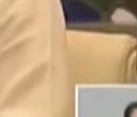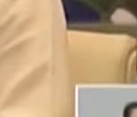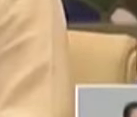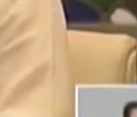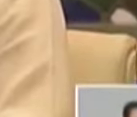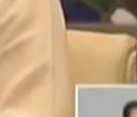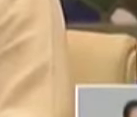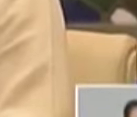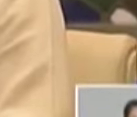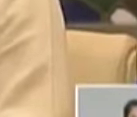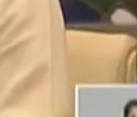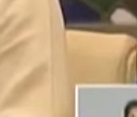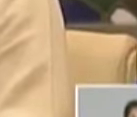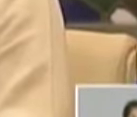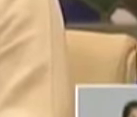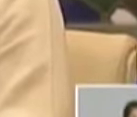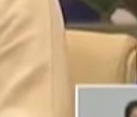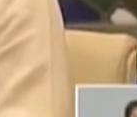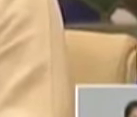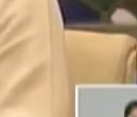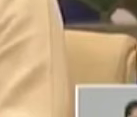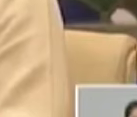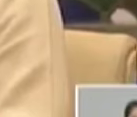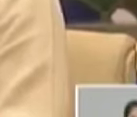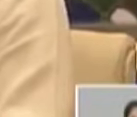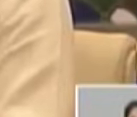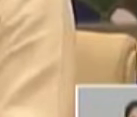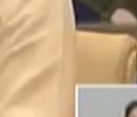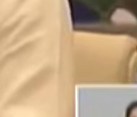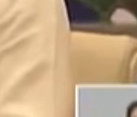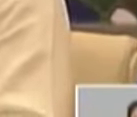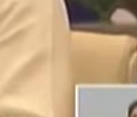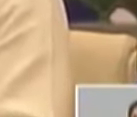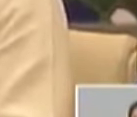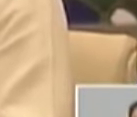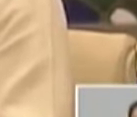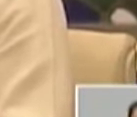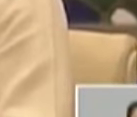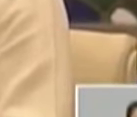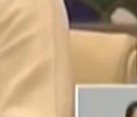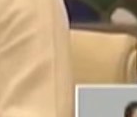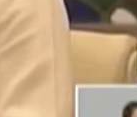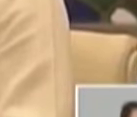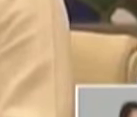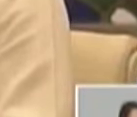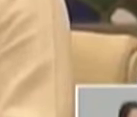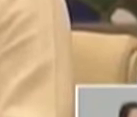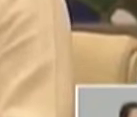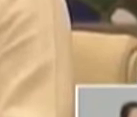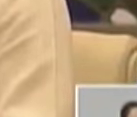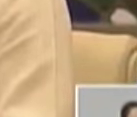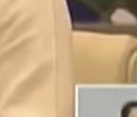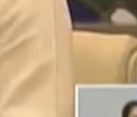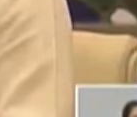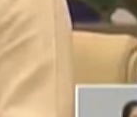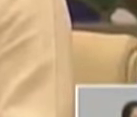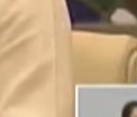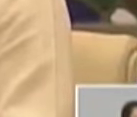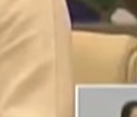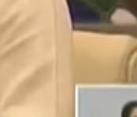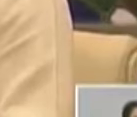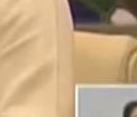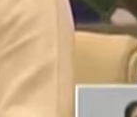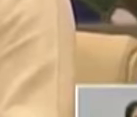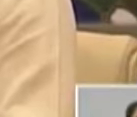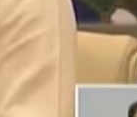complejos. Entonces, la primera medida que queremos aquí informar, que después ampliarán otros compañeros, es que vamos a